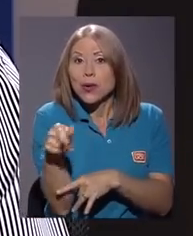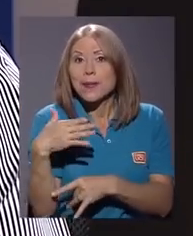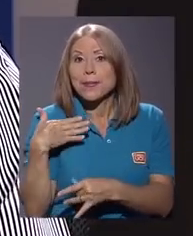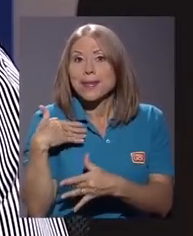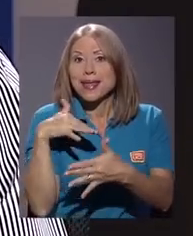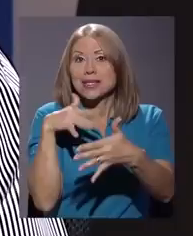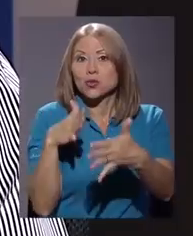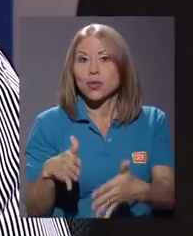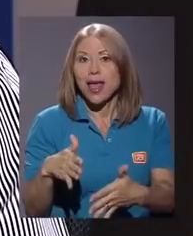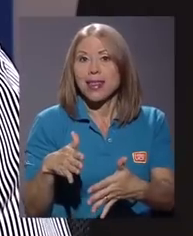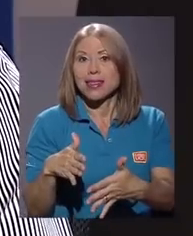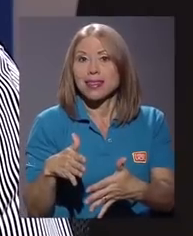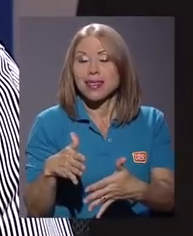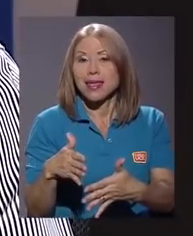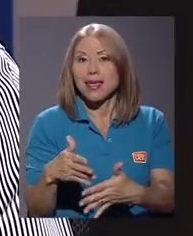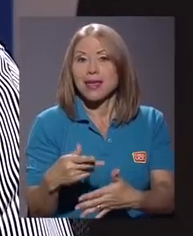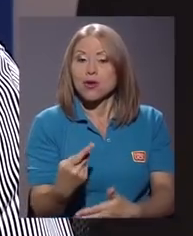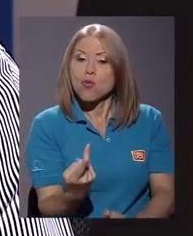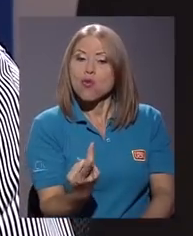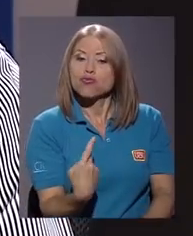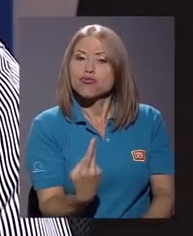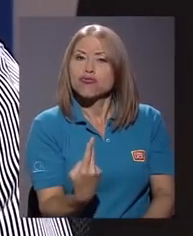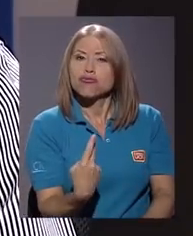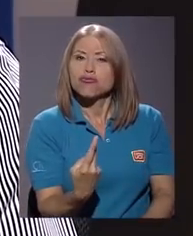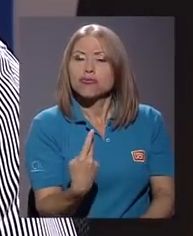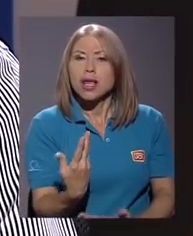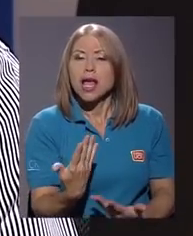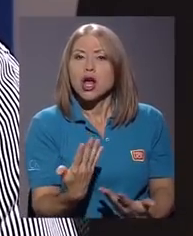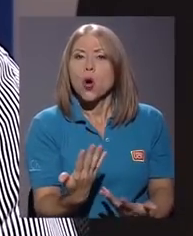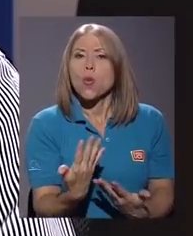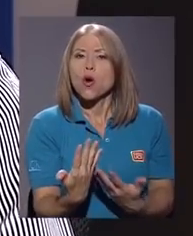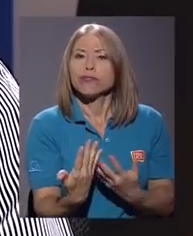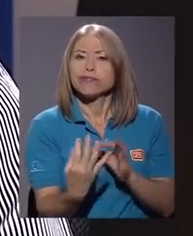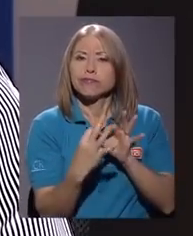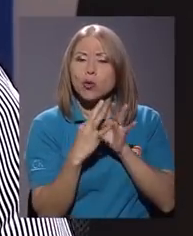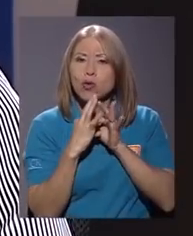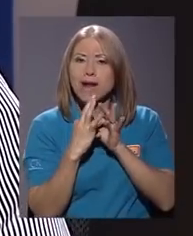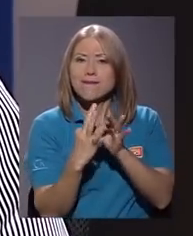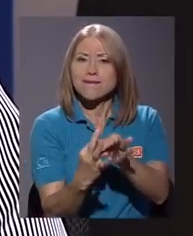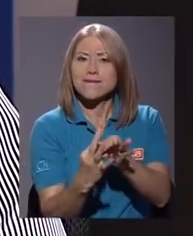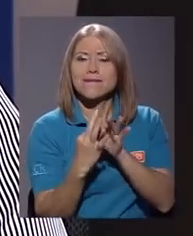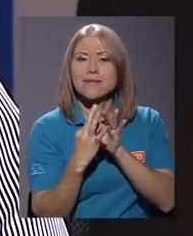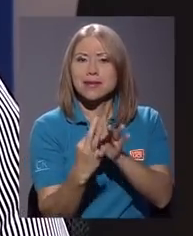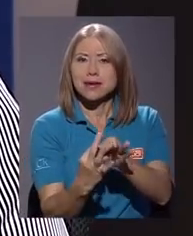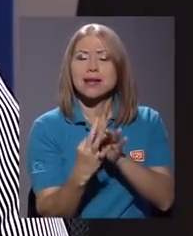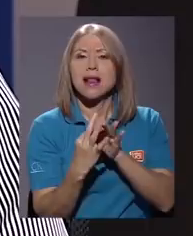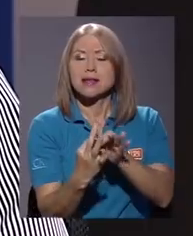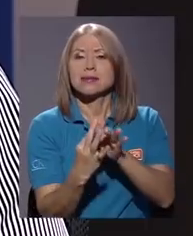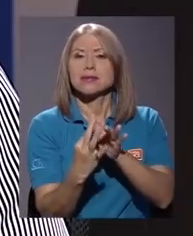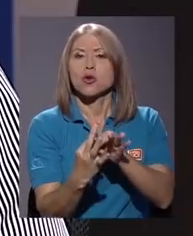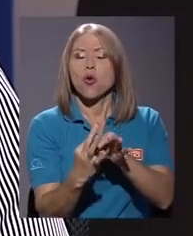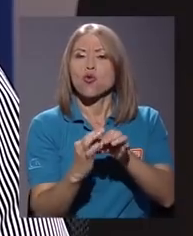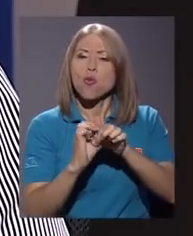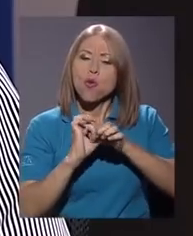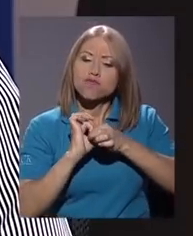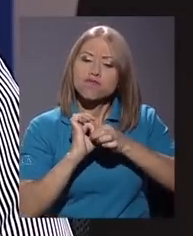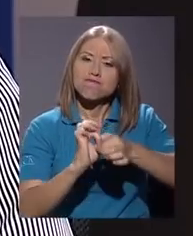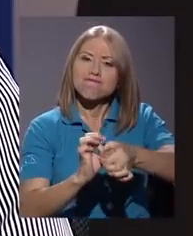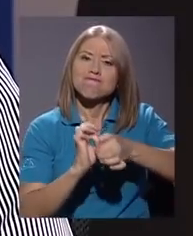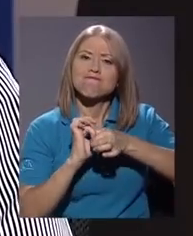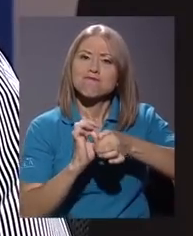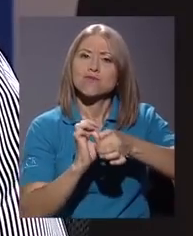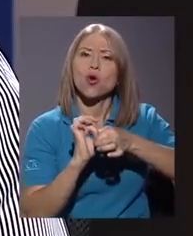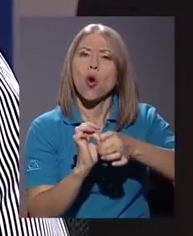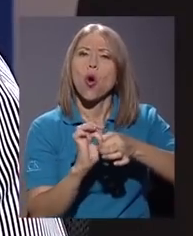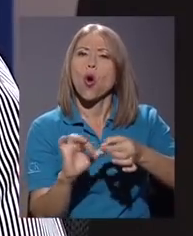eh estamos creando como una relación de eh